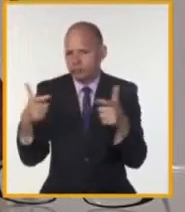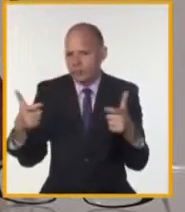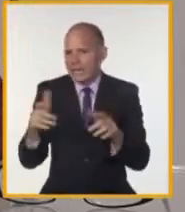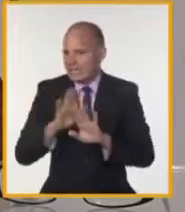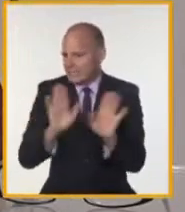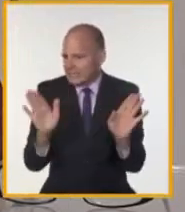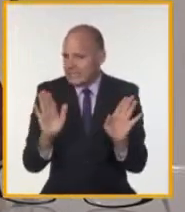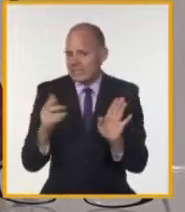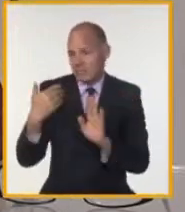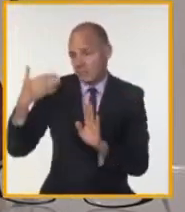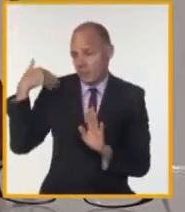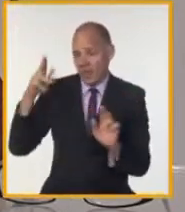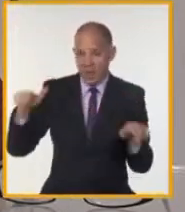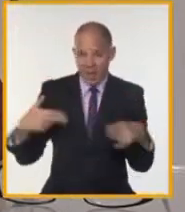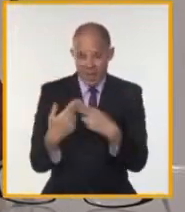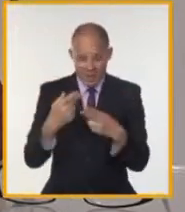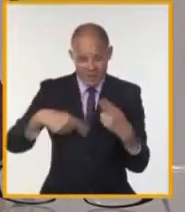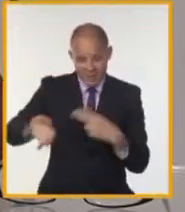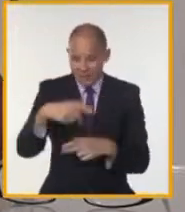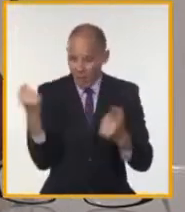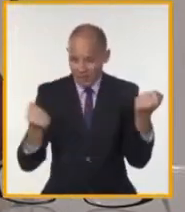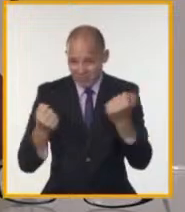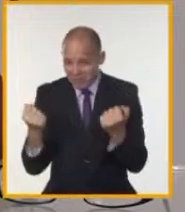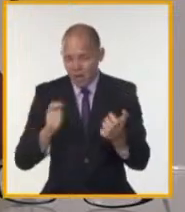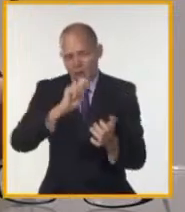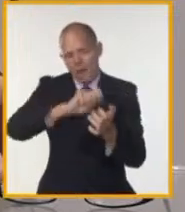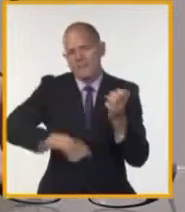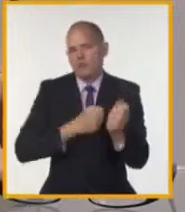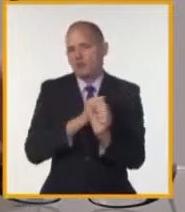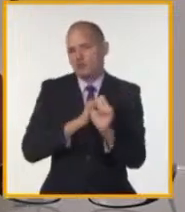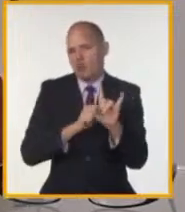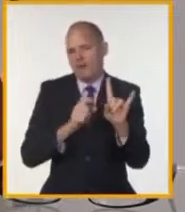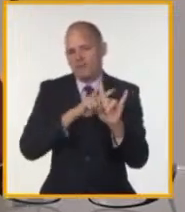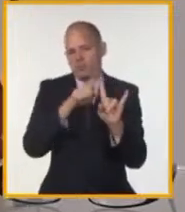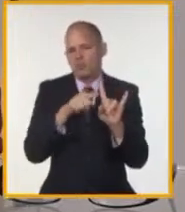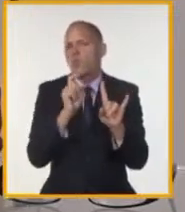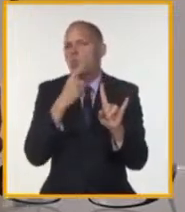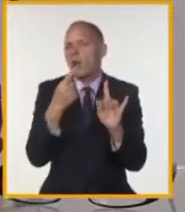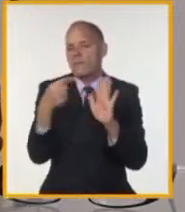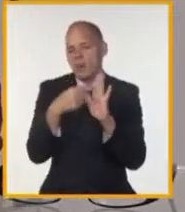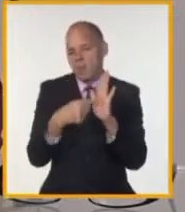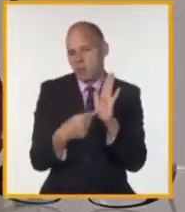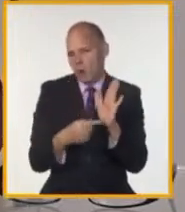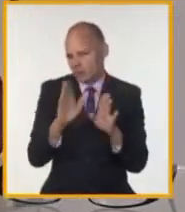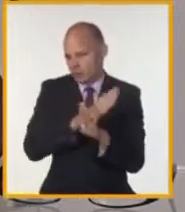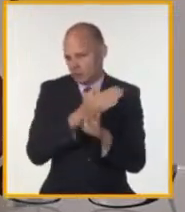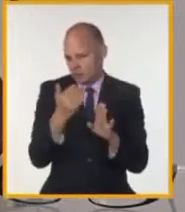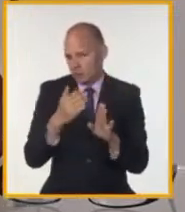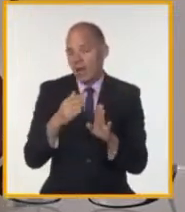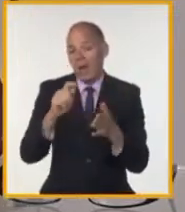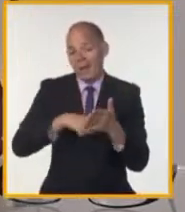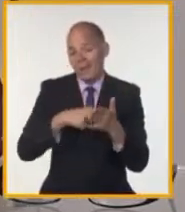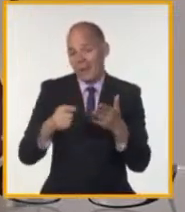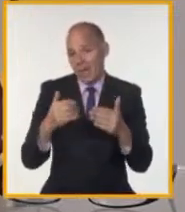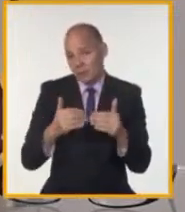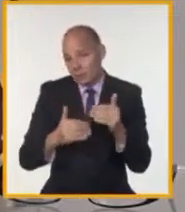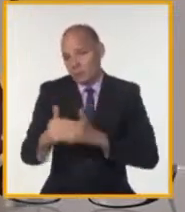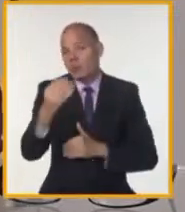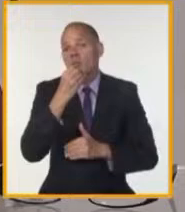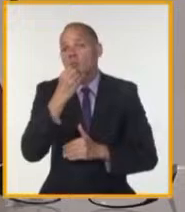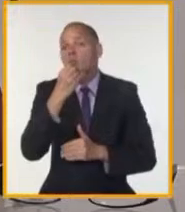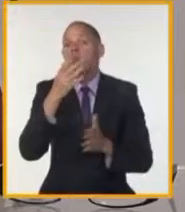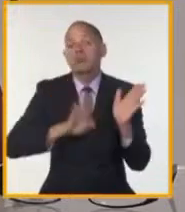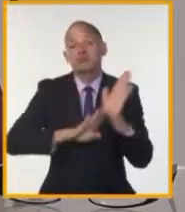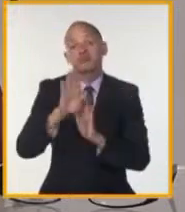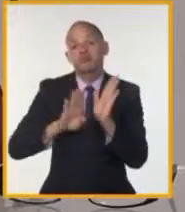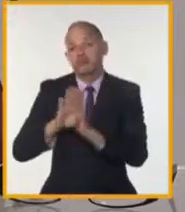intención y un contrato que le estamos en seguimiento para la mejora continua del parque, un parque envejecido. Nosotros tenemos el mismo, los compañeros